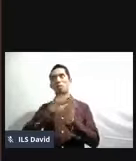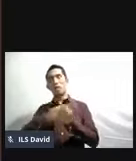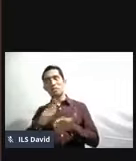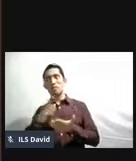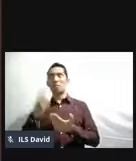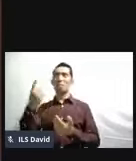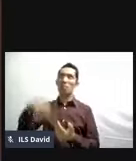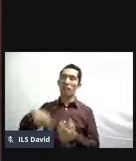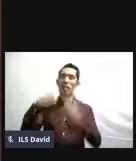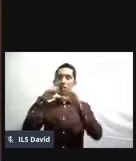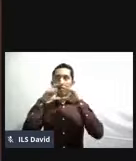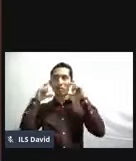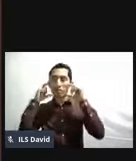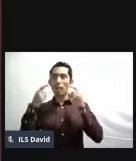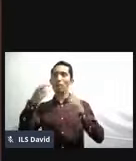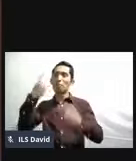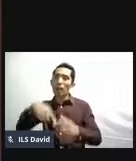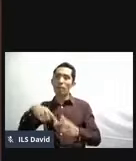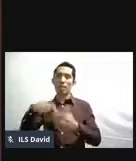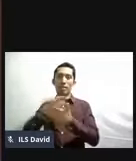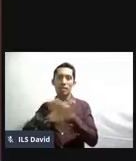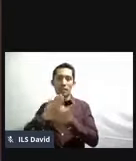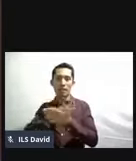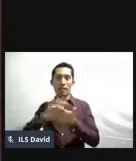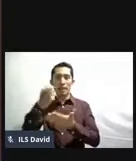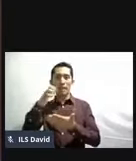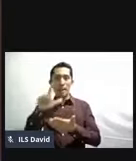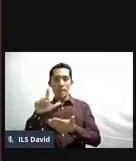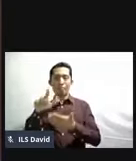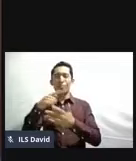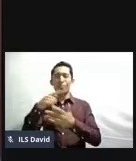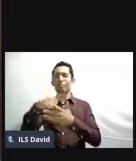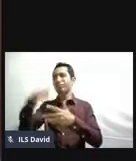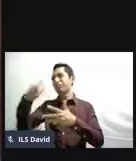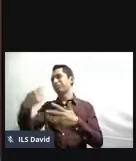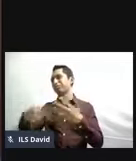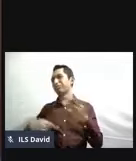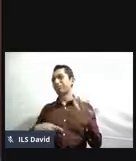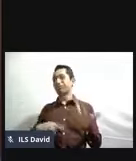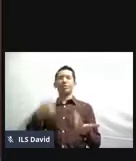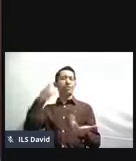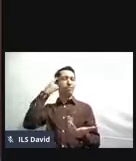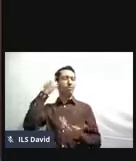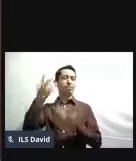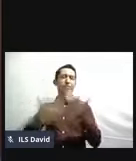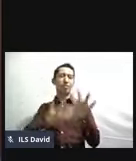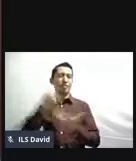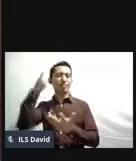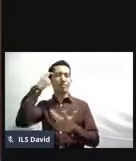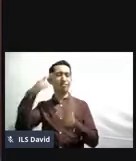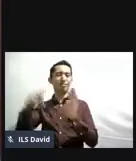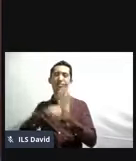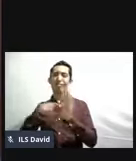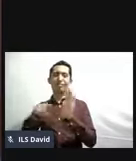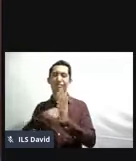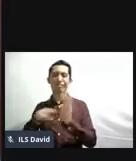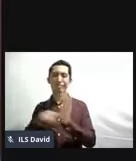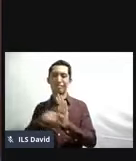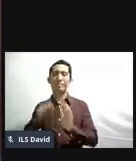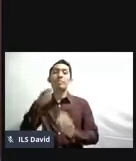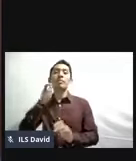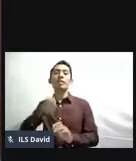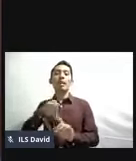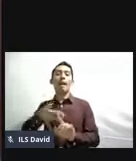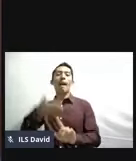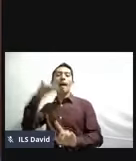de ponerme gel, de lavar, ta, ta, ta. Entonces, ¿qué pasa cuando somos pequeñas y pequeños y